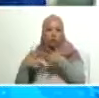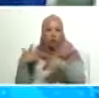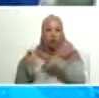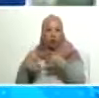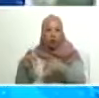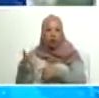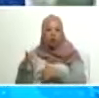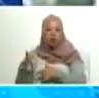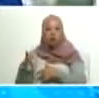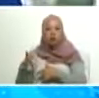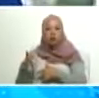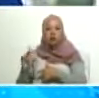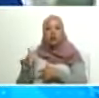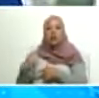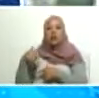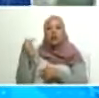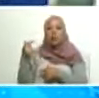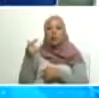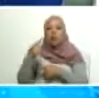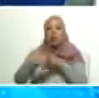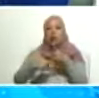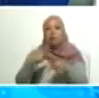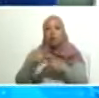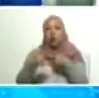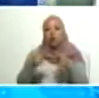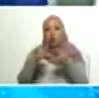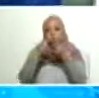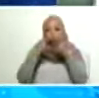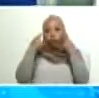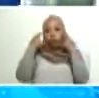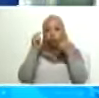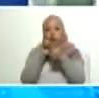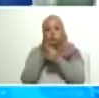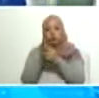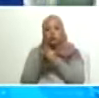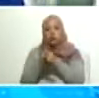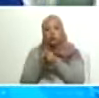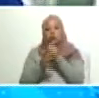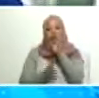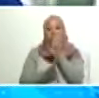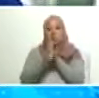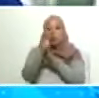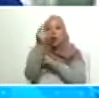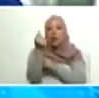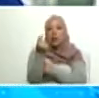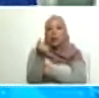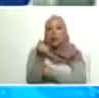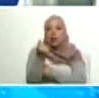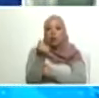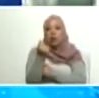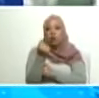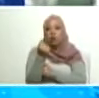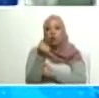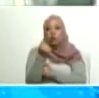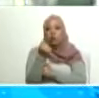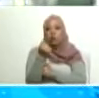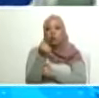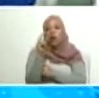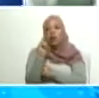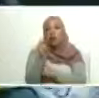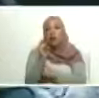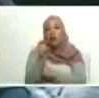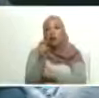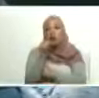Se viene la pospandemia. Tenemos que avanzar en la recuperación, en el crecimiento económico y en muchas tareas, en